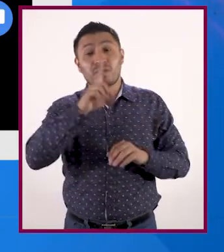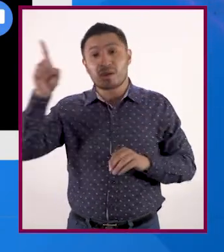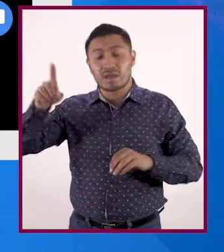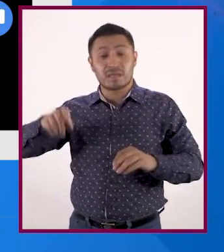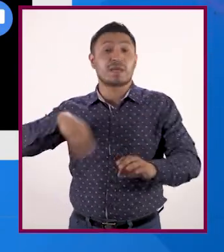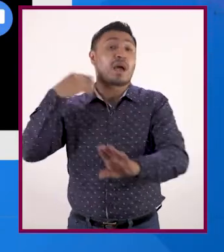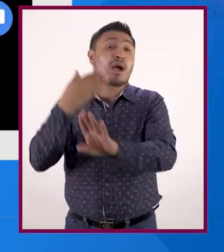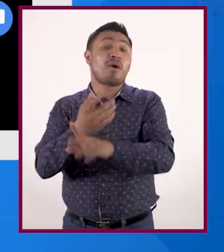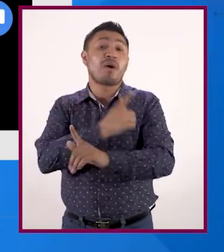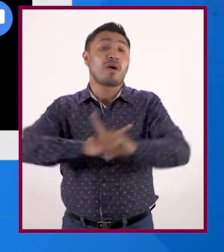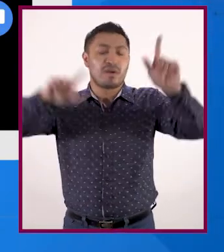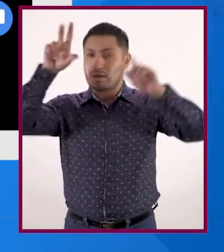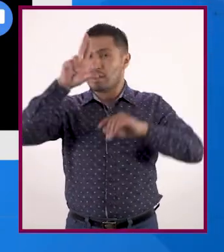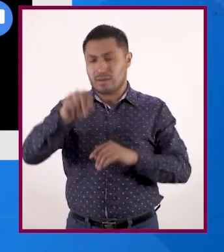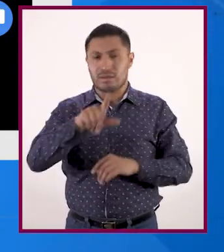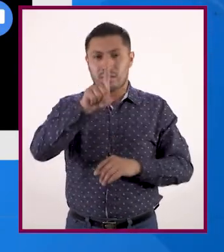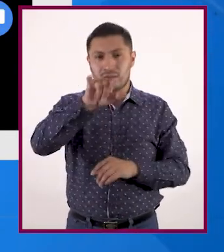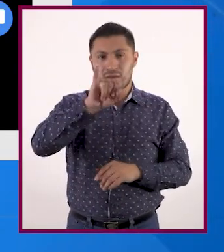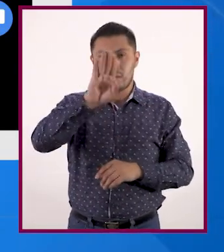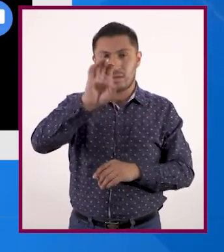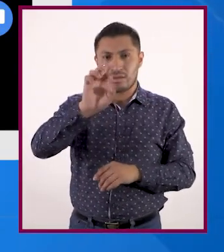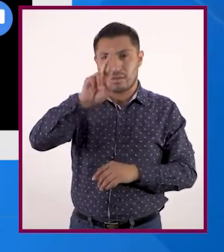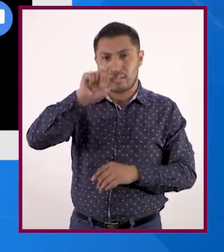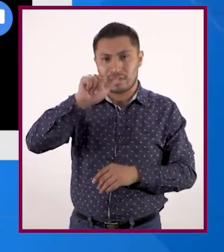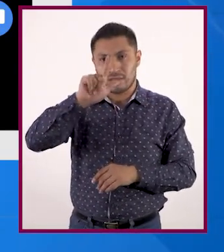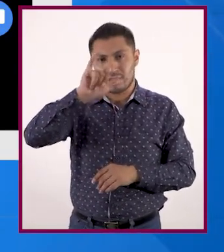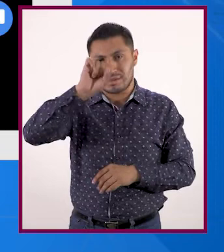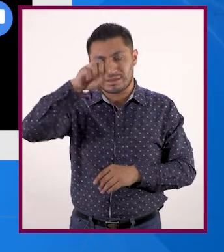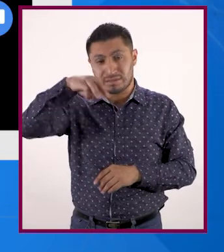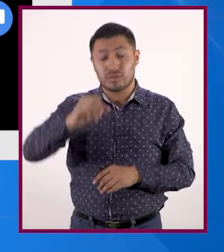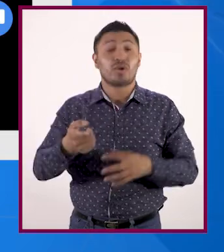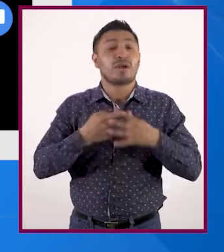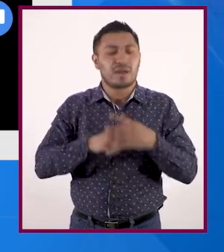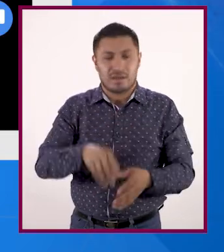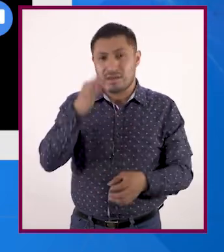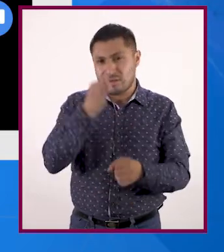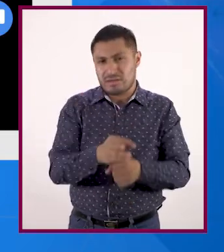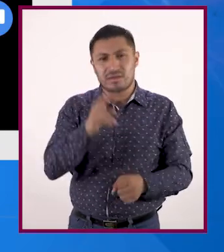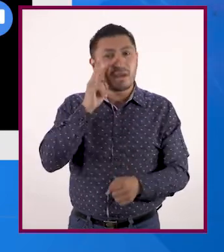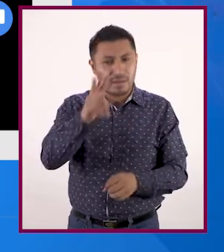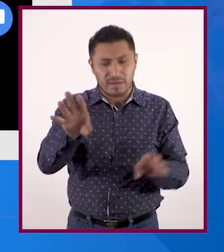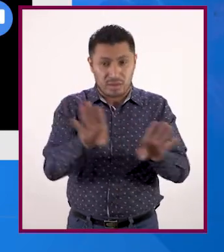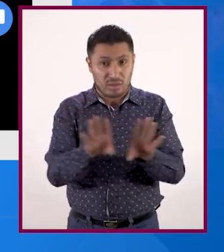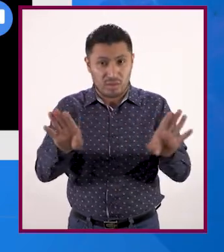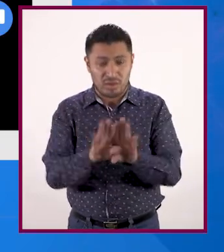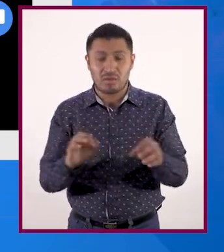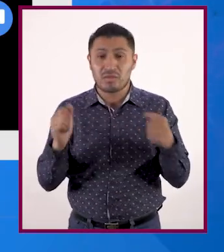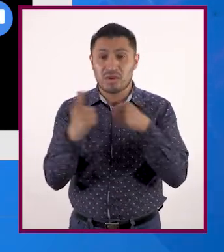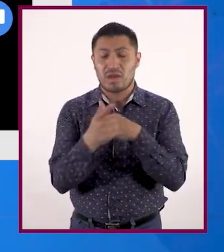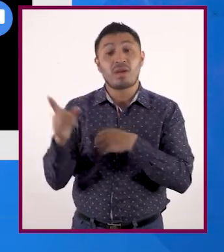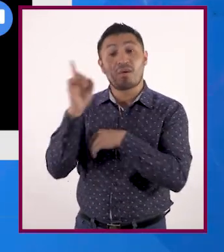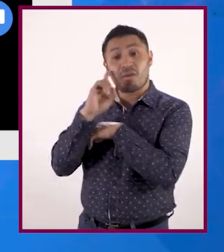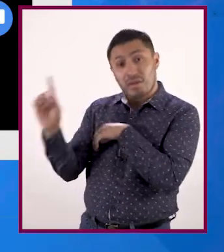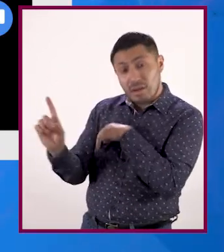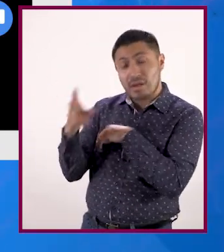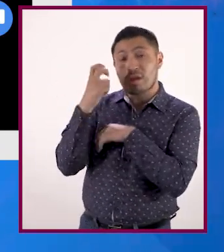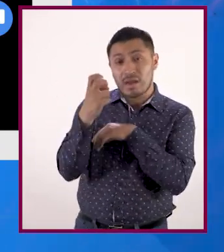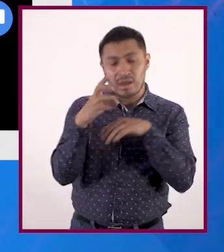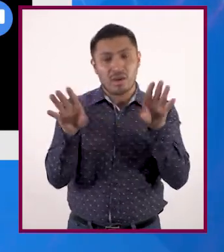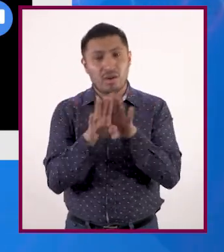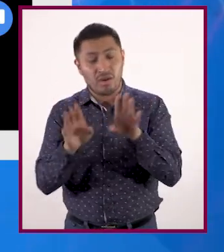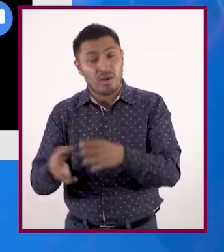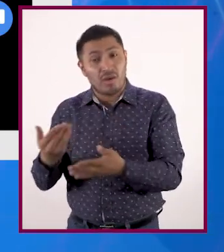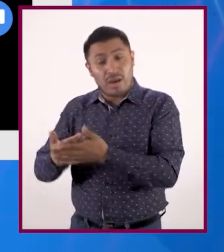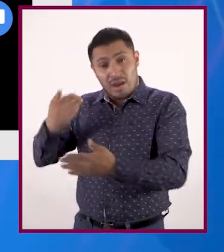las libertades de hecho el liberalismo el liberalismo cuando surge que ahorita lo puedes ver como se puede ver como algo de derecha el liberalismo